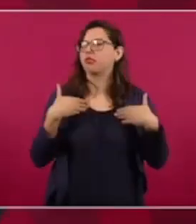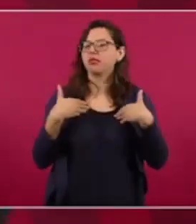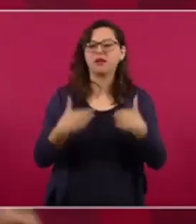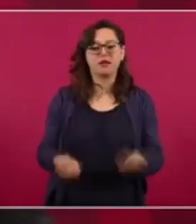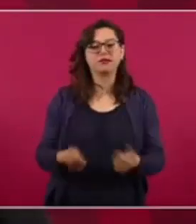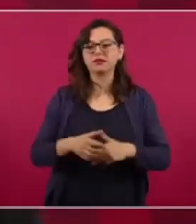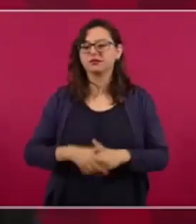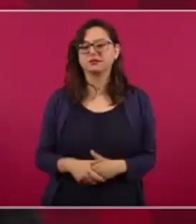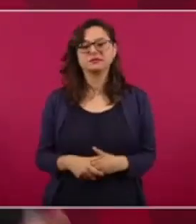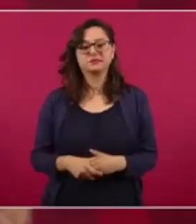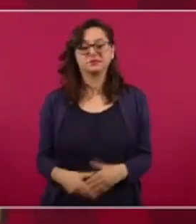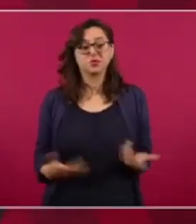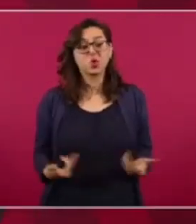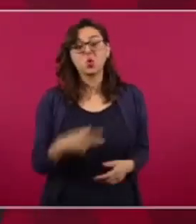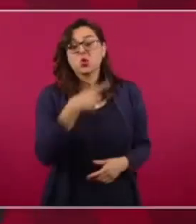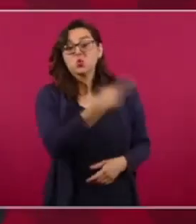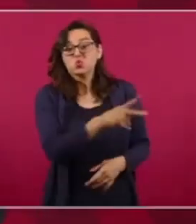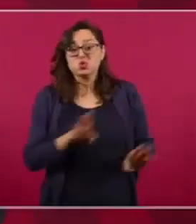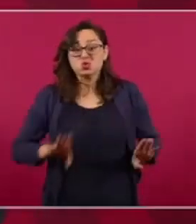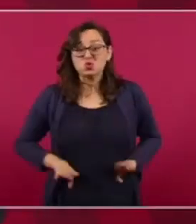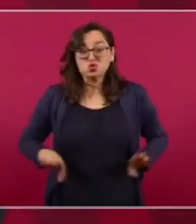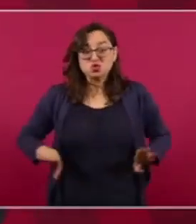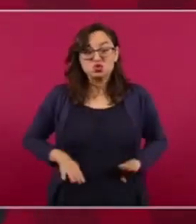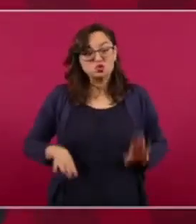de su estrategia.